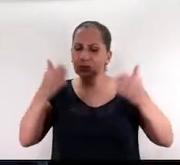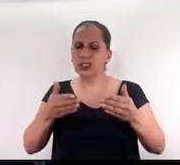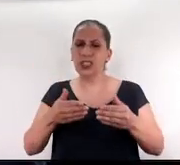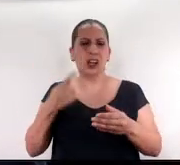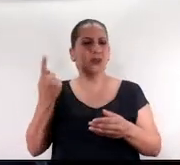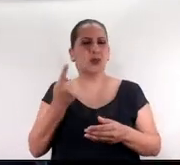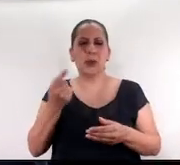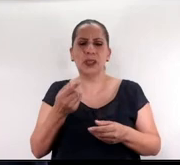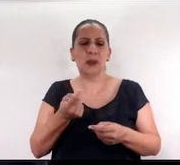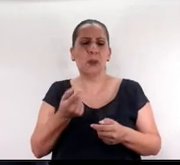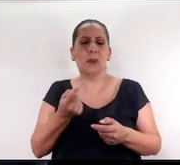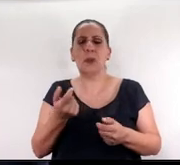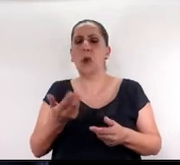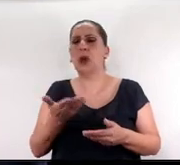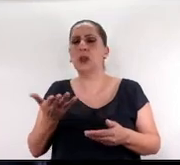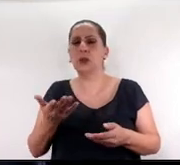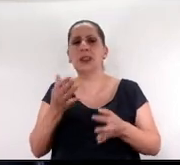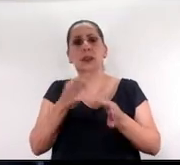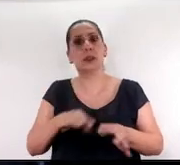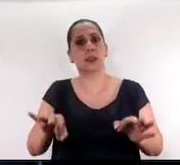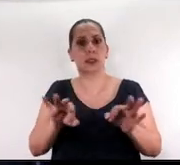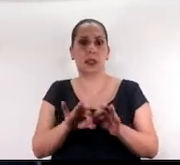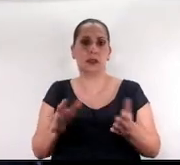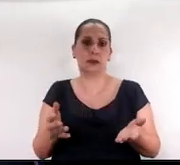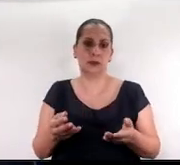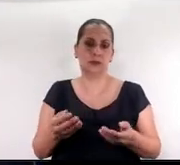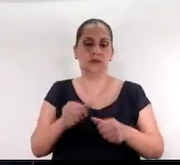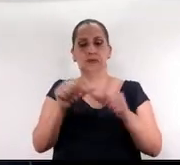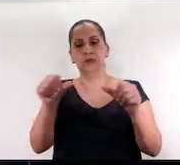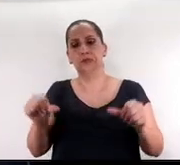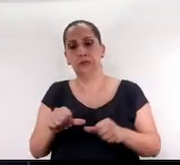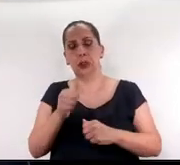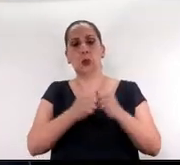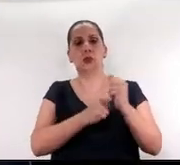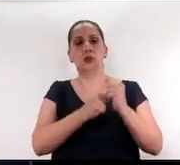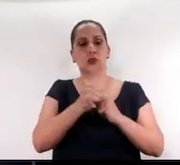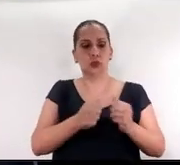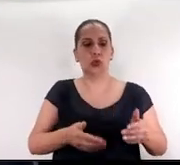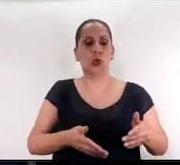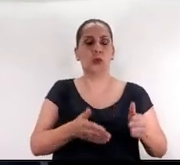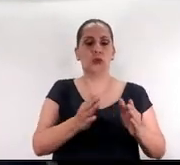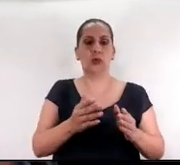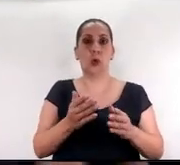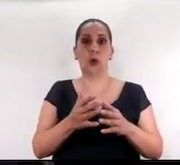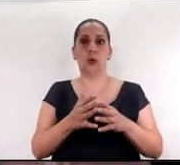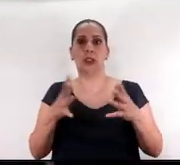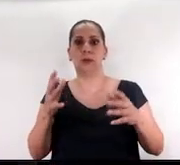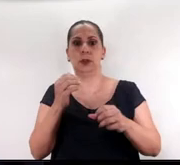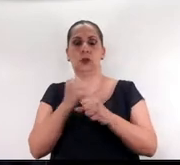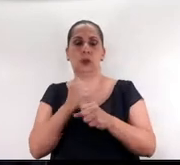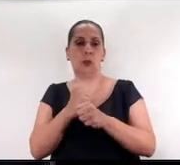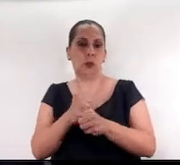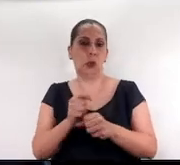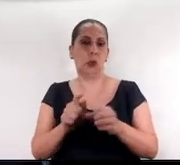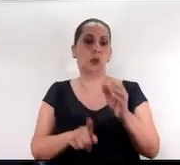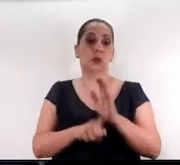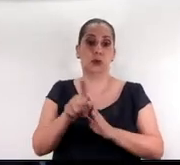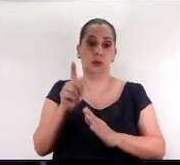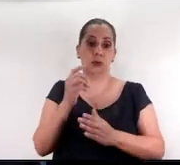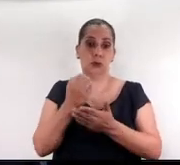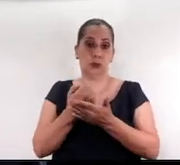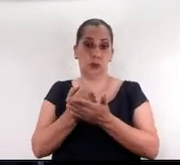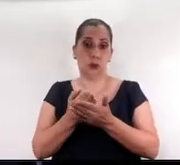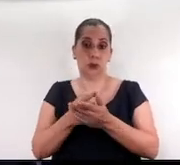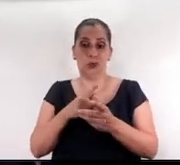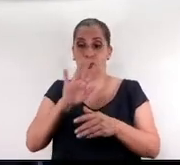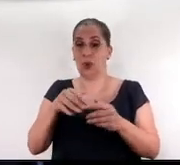cosas esenciales. Y en materia de construcción, y en materia de crecimiento de un empleo o de un desarrollo económico,